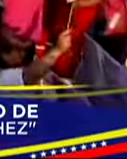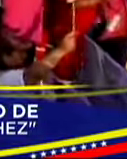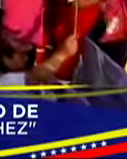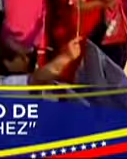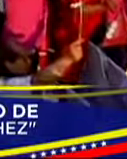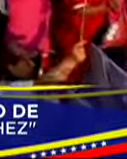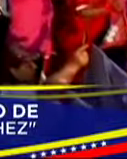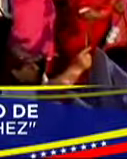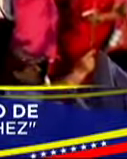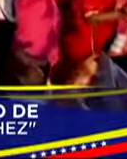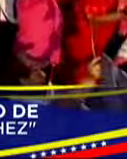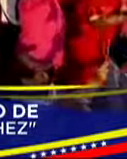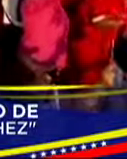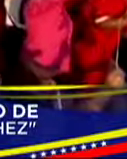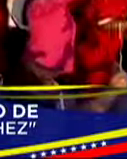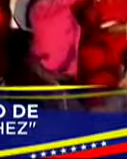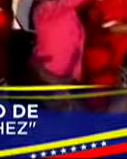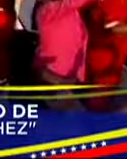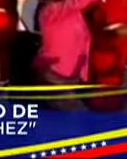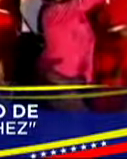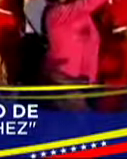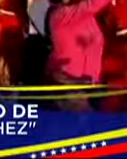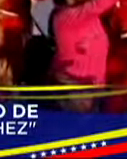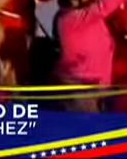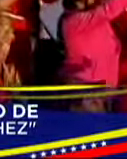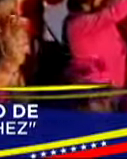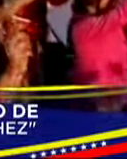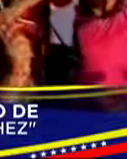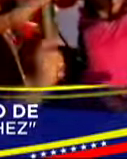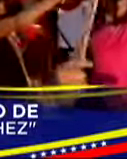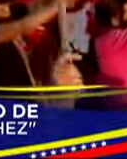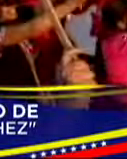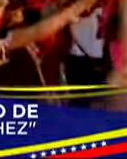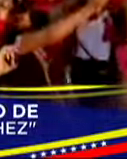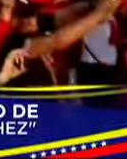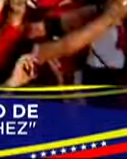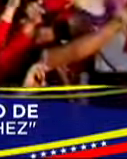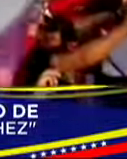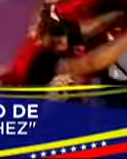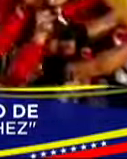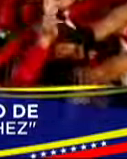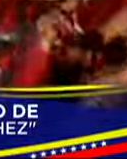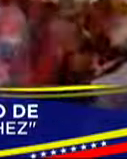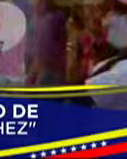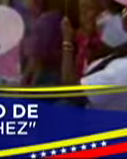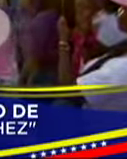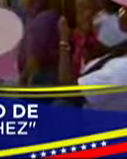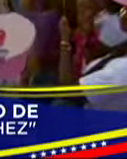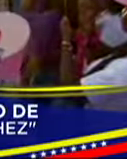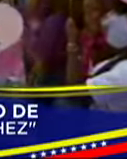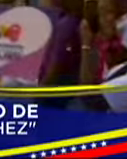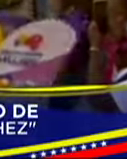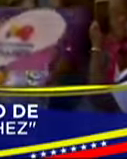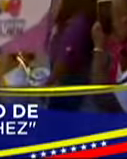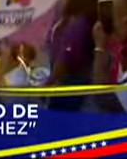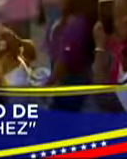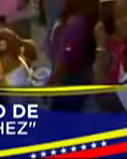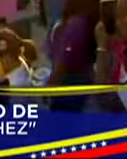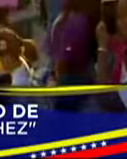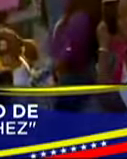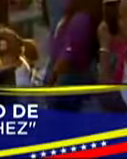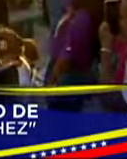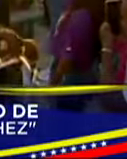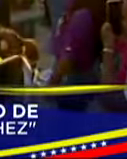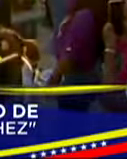vamos Nico, es la consigna que se escucha a esta hora de la concha acústica ubicada acá en La Carlota, en